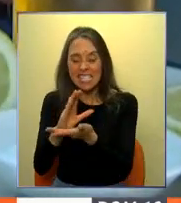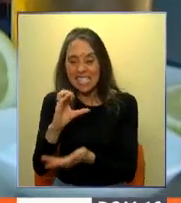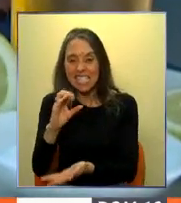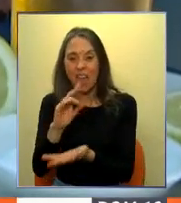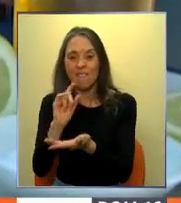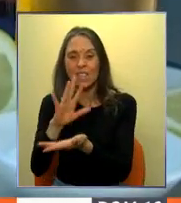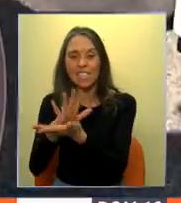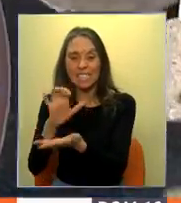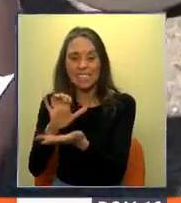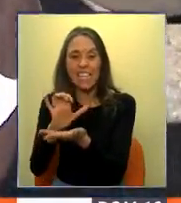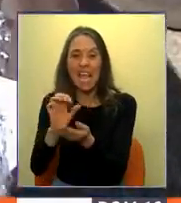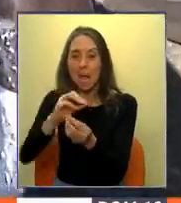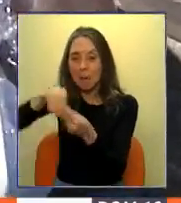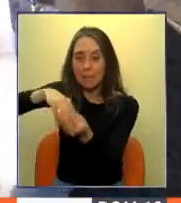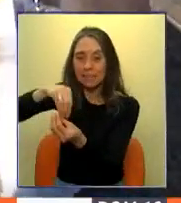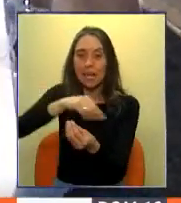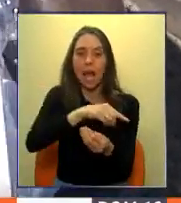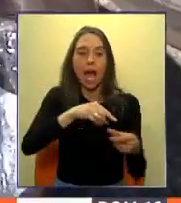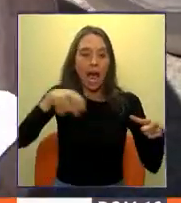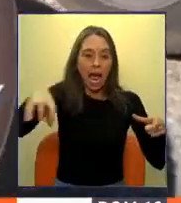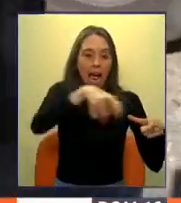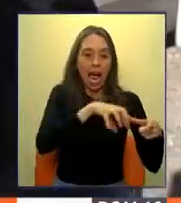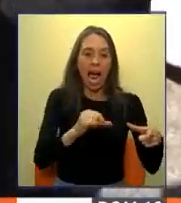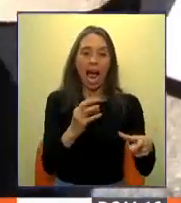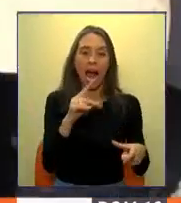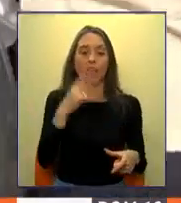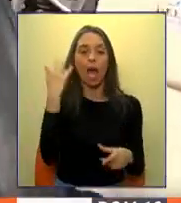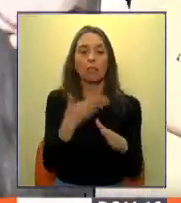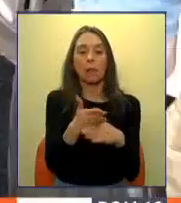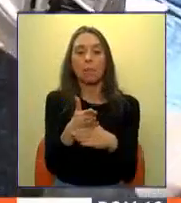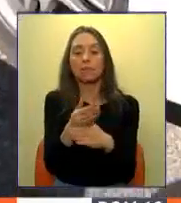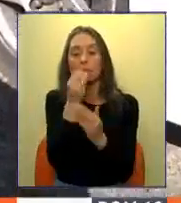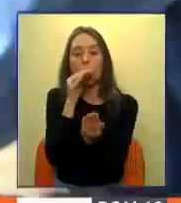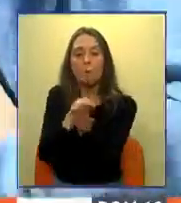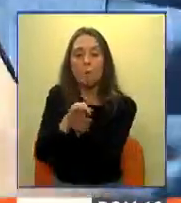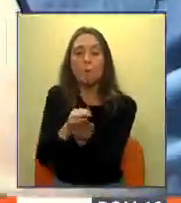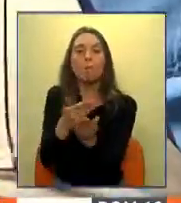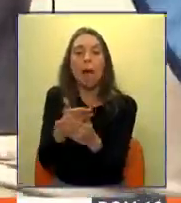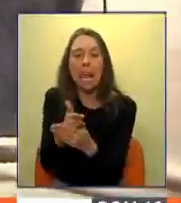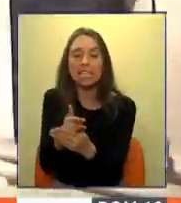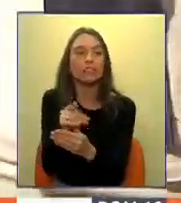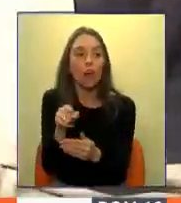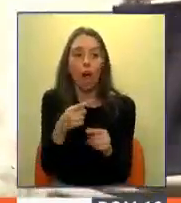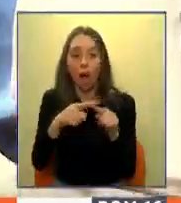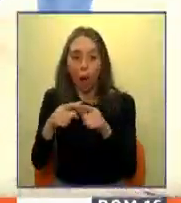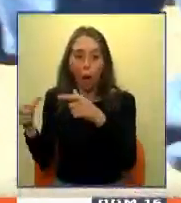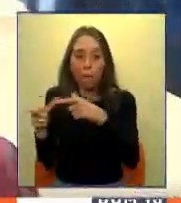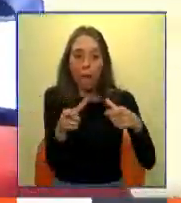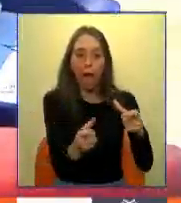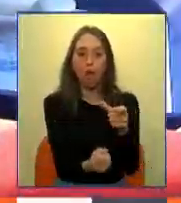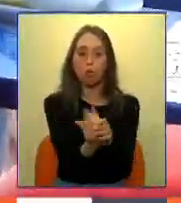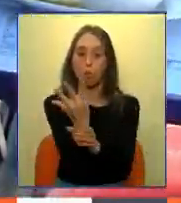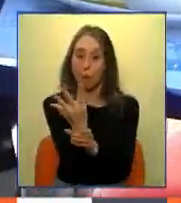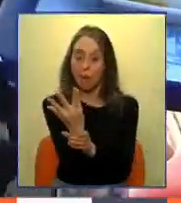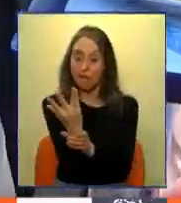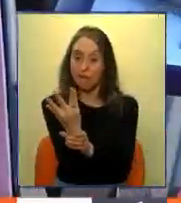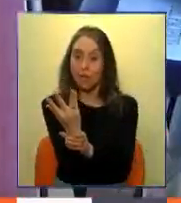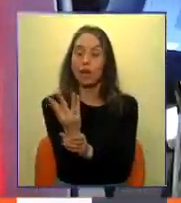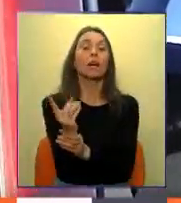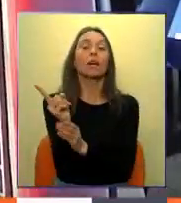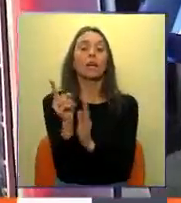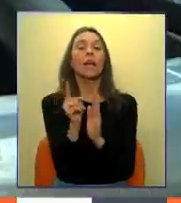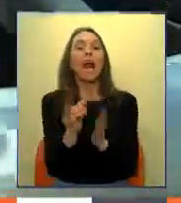un jardín de marisco. Lo que antes era solo pescados y mariscos, hoy incluye nuevos platos, porque parte del cambio